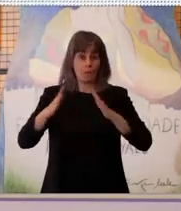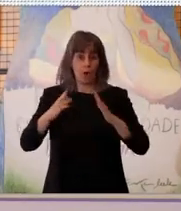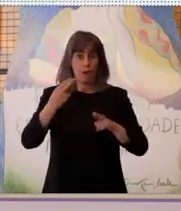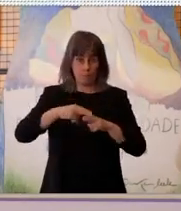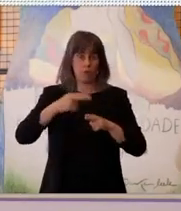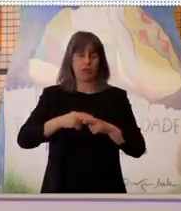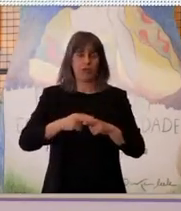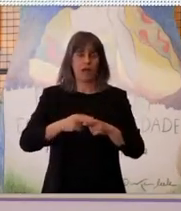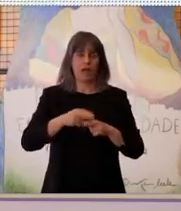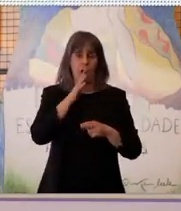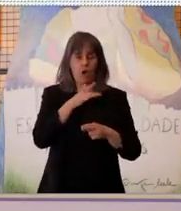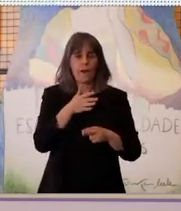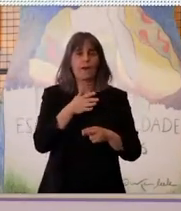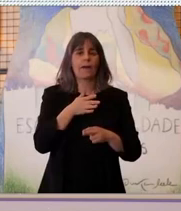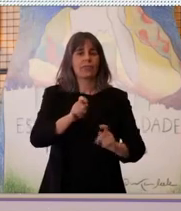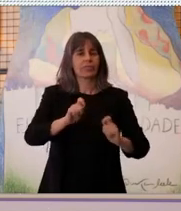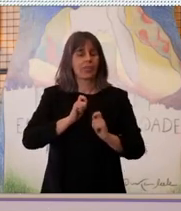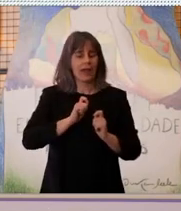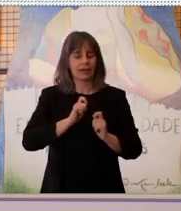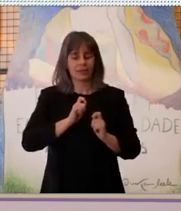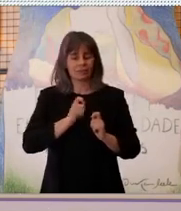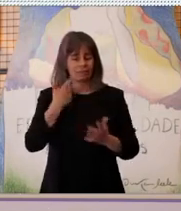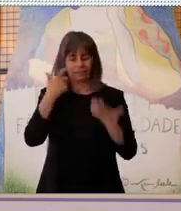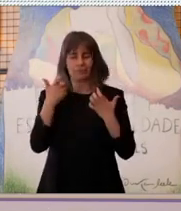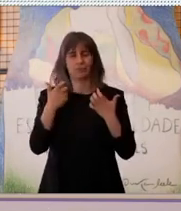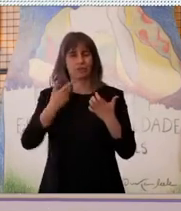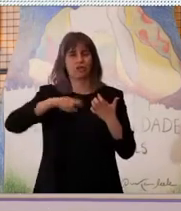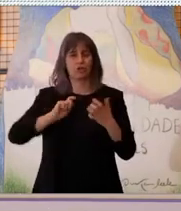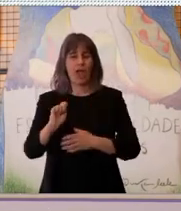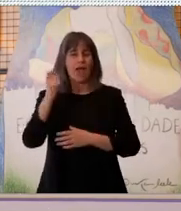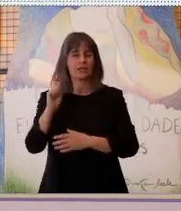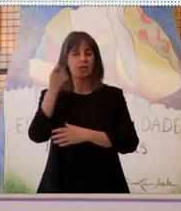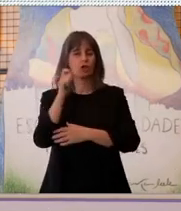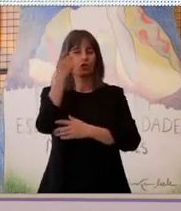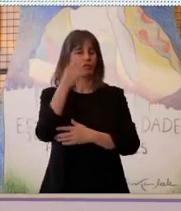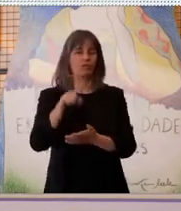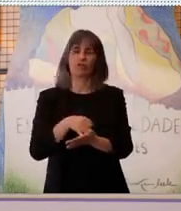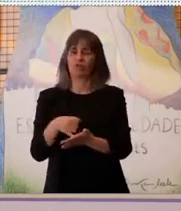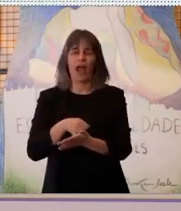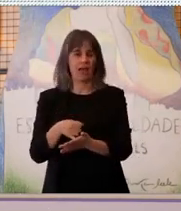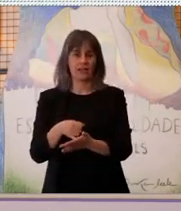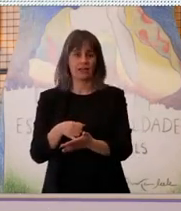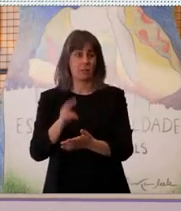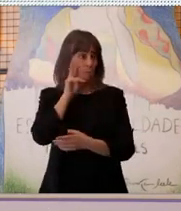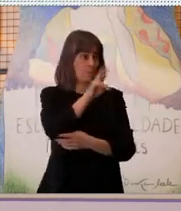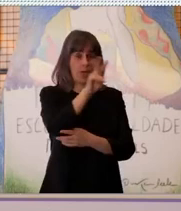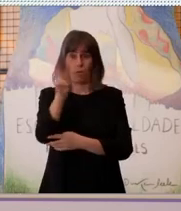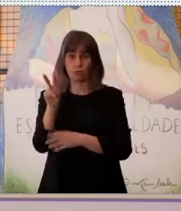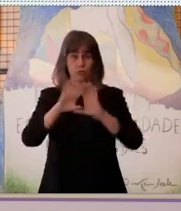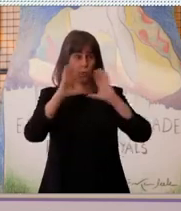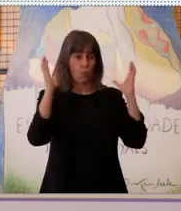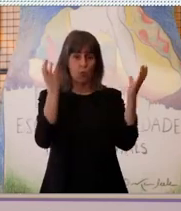política Nos está dejando la certeza de lo frágiles que son nuestras conquistas porque lo estamos viendo en otras partes del mundo cosas que creíamos que jamás